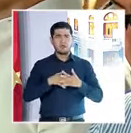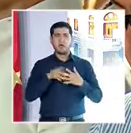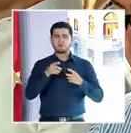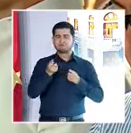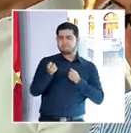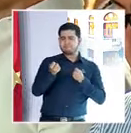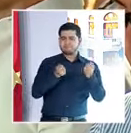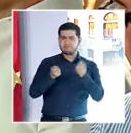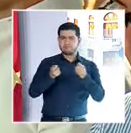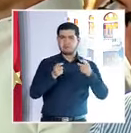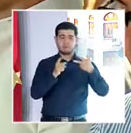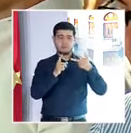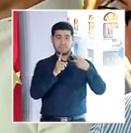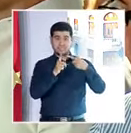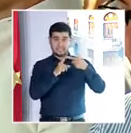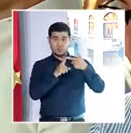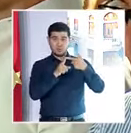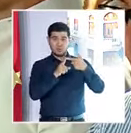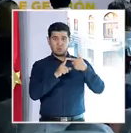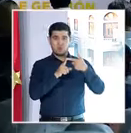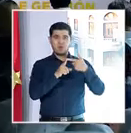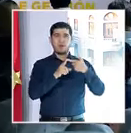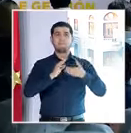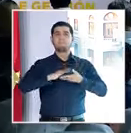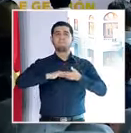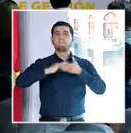convivencia, paz y víctimas.